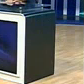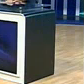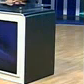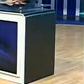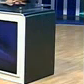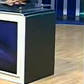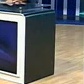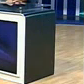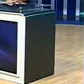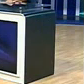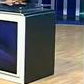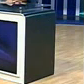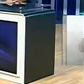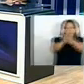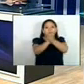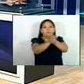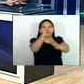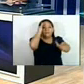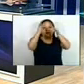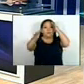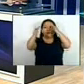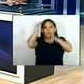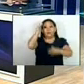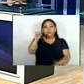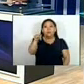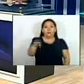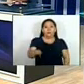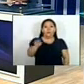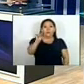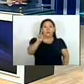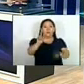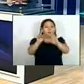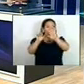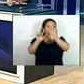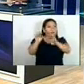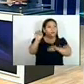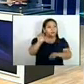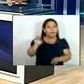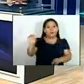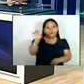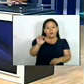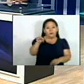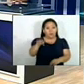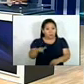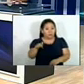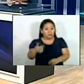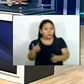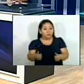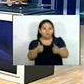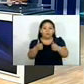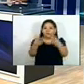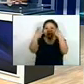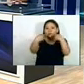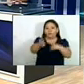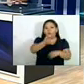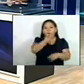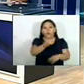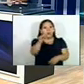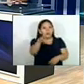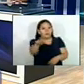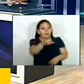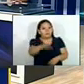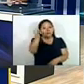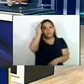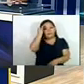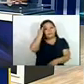Buenas noches, no te ha gustado saludarle ya en el día 28 de enero de 2021, que bueno que pueden sintonizar, hechos, emisión estelar, toda la información que usted necesita